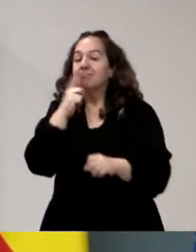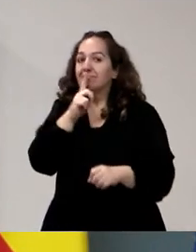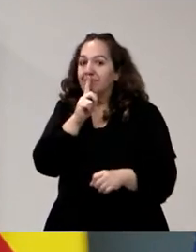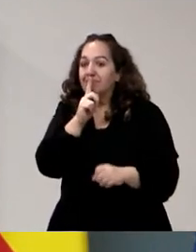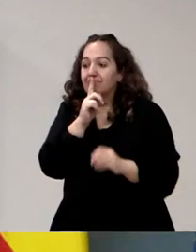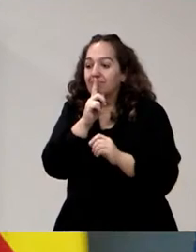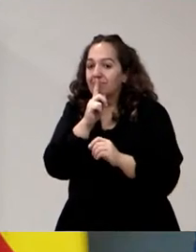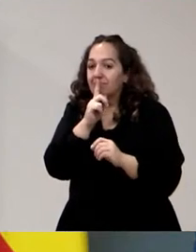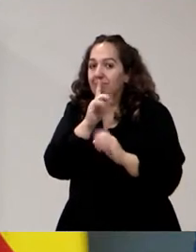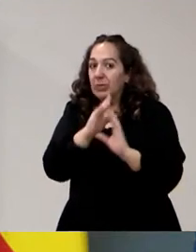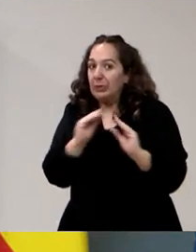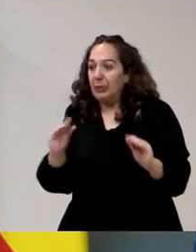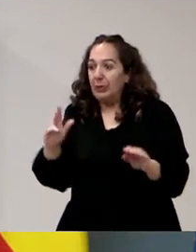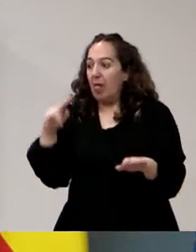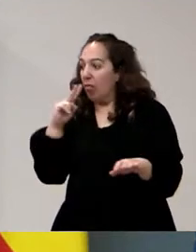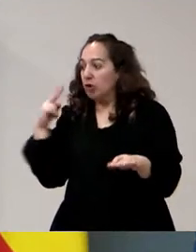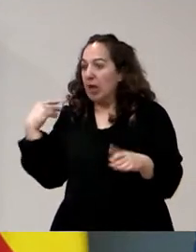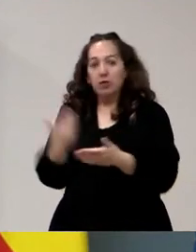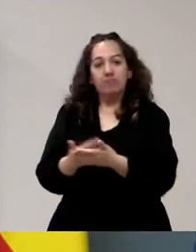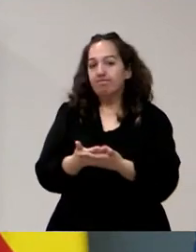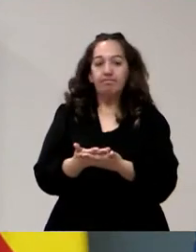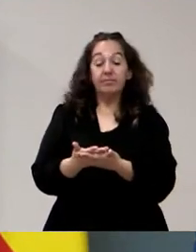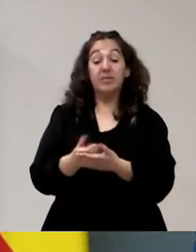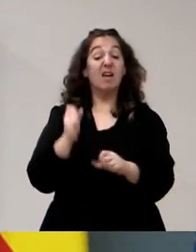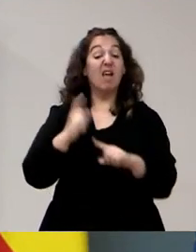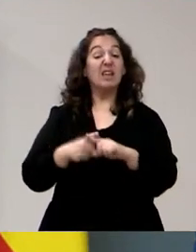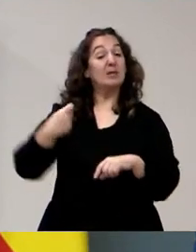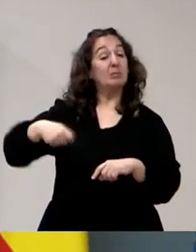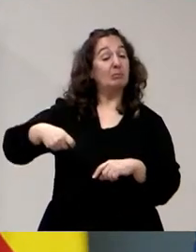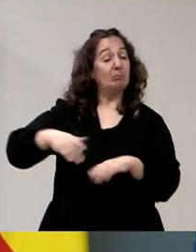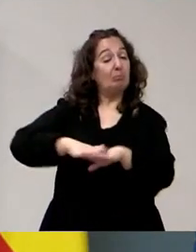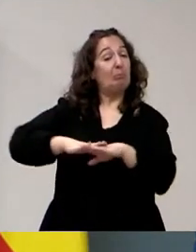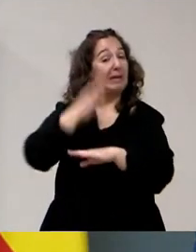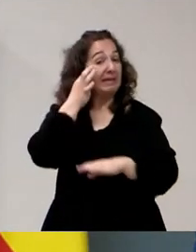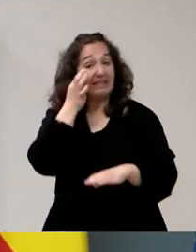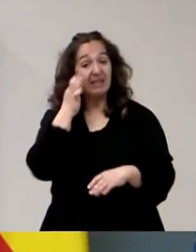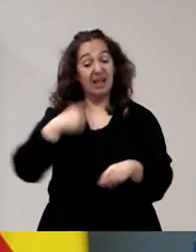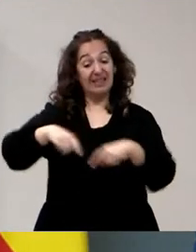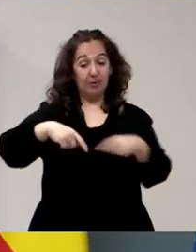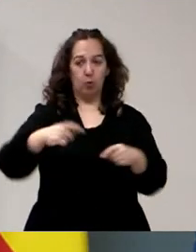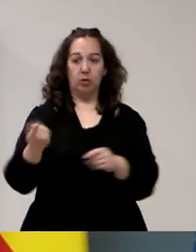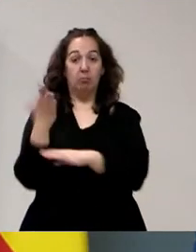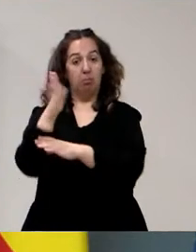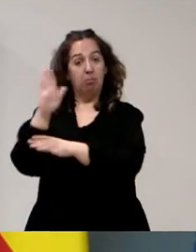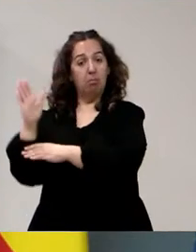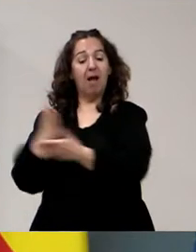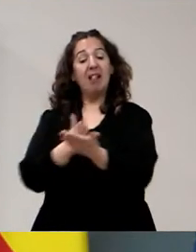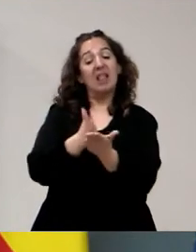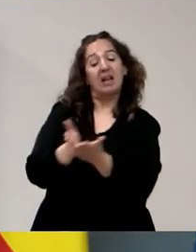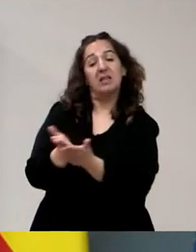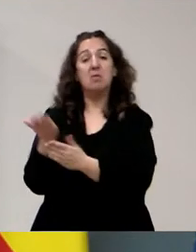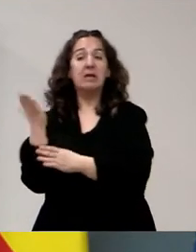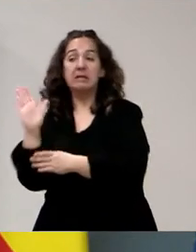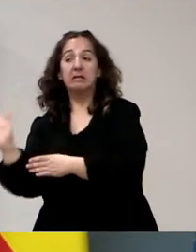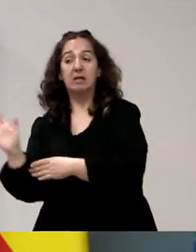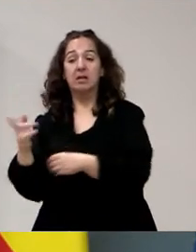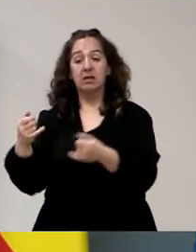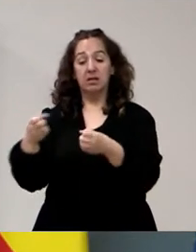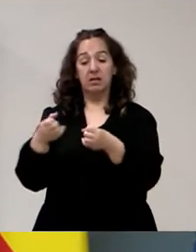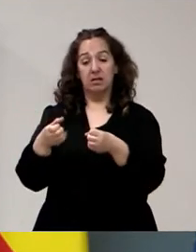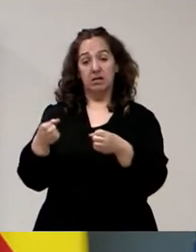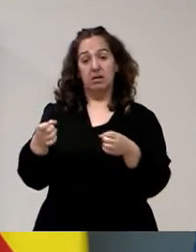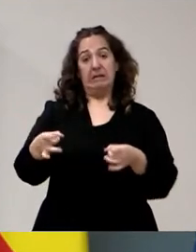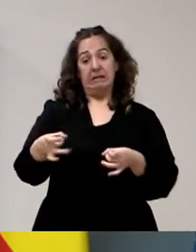2 años cuando la exministra de transportes presentó las diferentes alternativas de trazado